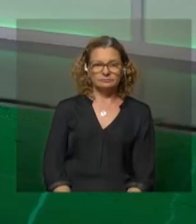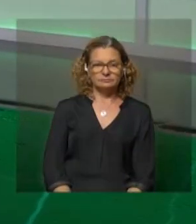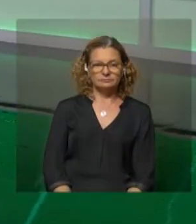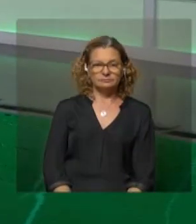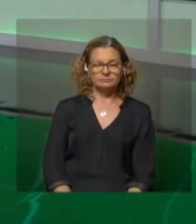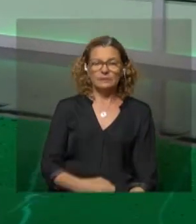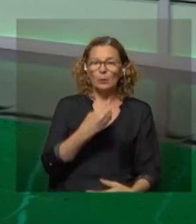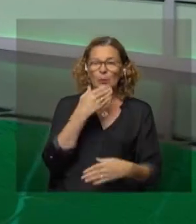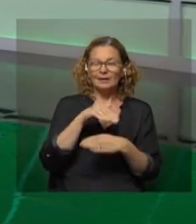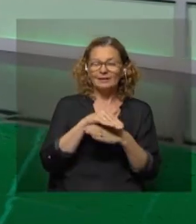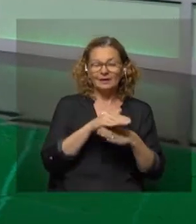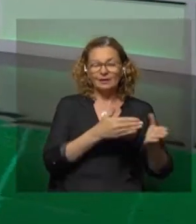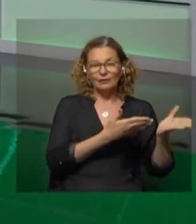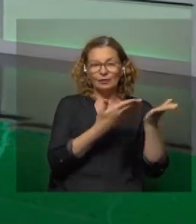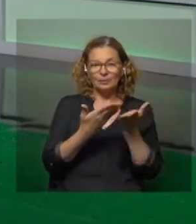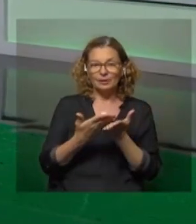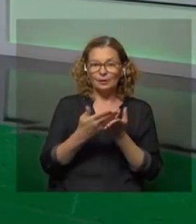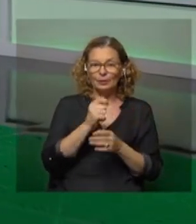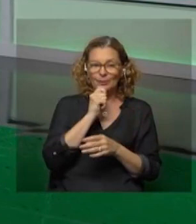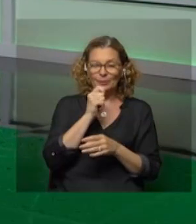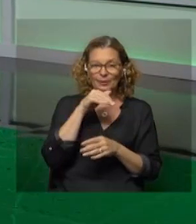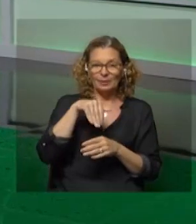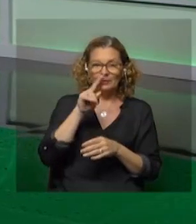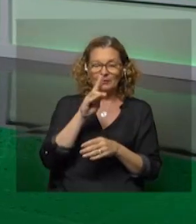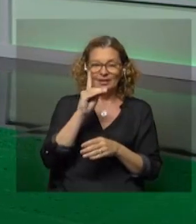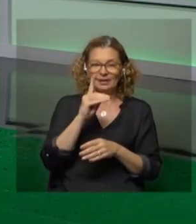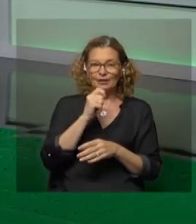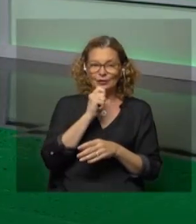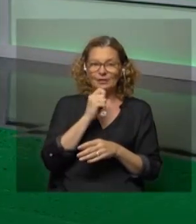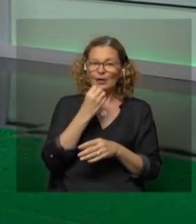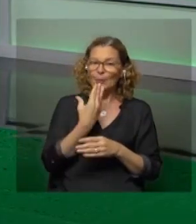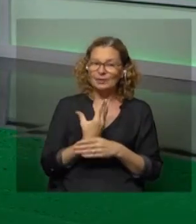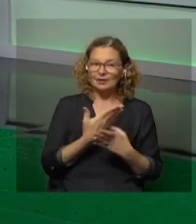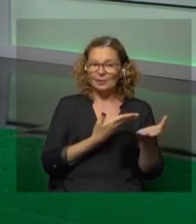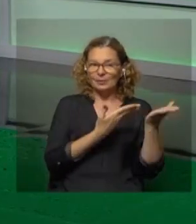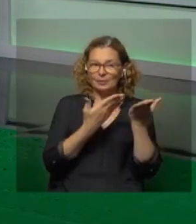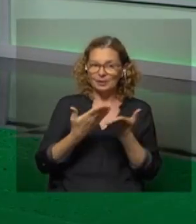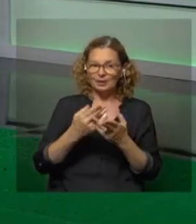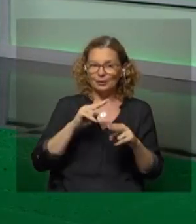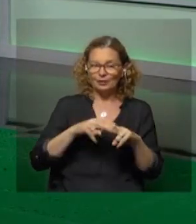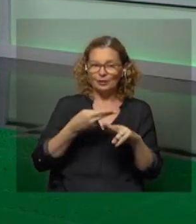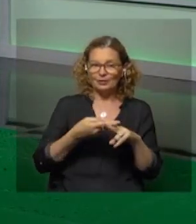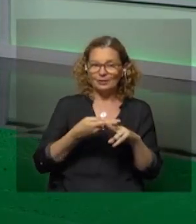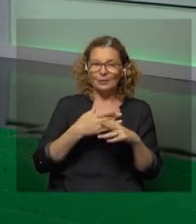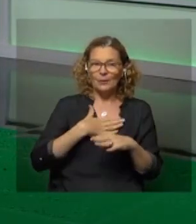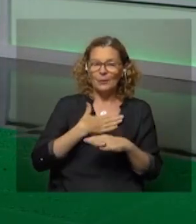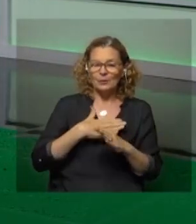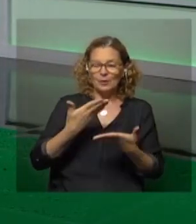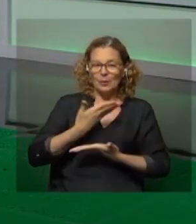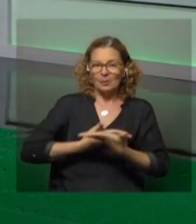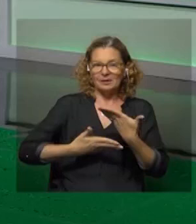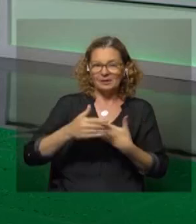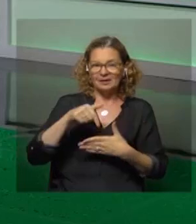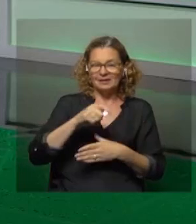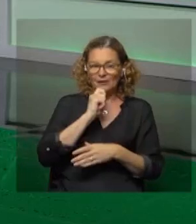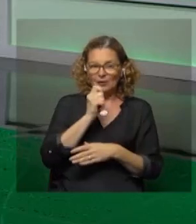Buenas tardes bienvenidas Bienvenidos a la edición central de mbd noticias Cómo estás Wilmar bienvenido nuevamente un gusto compartir de nuevo